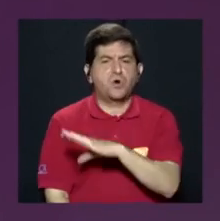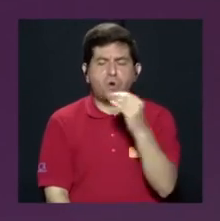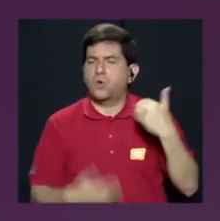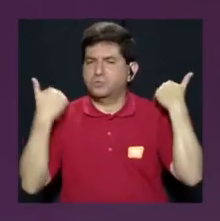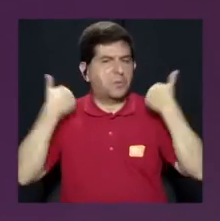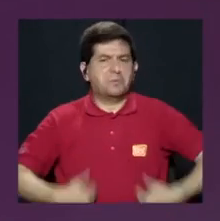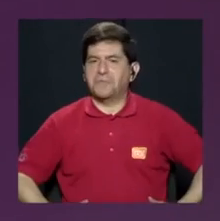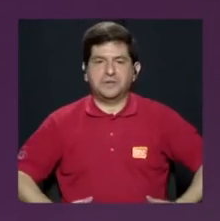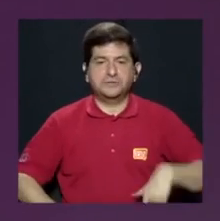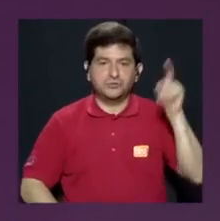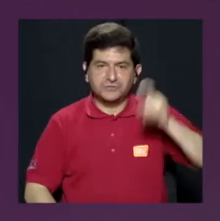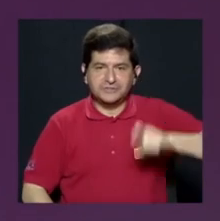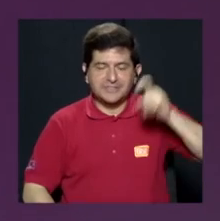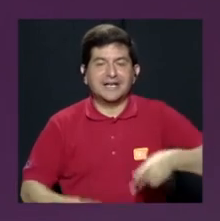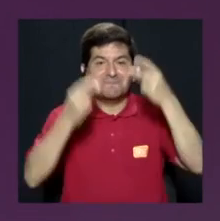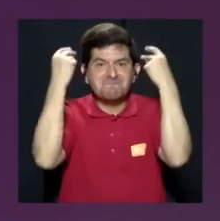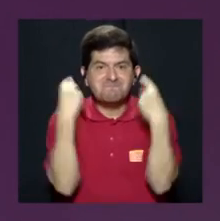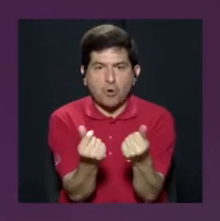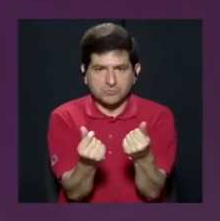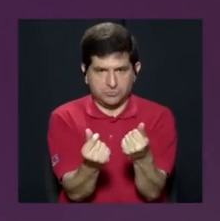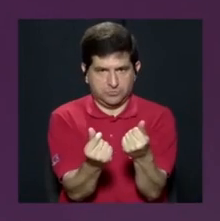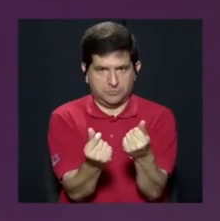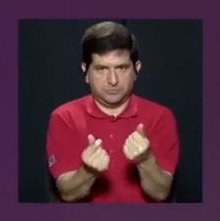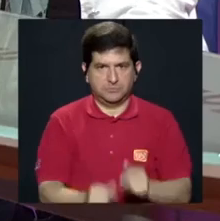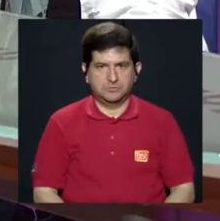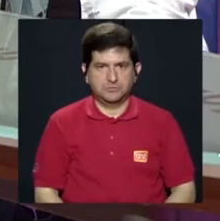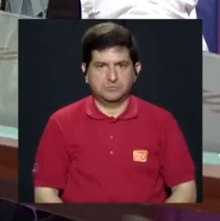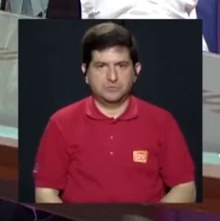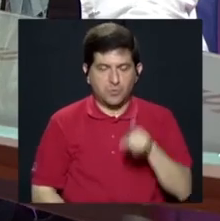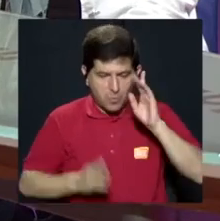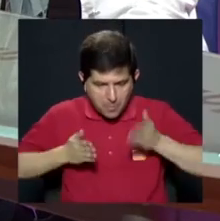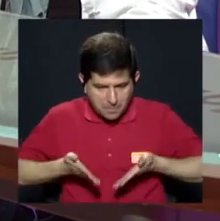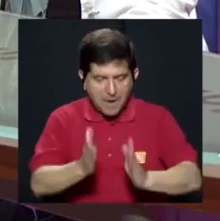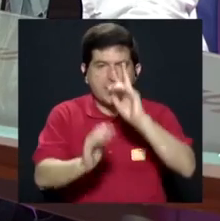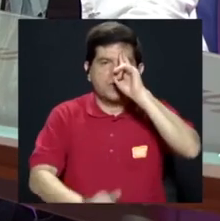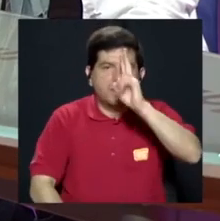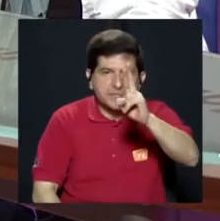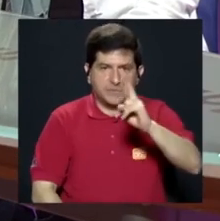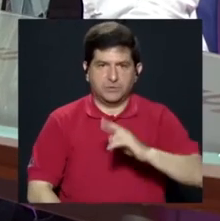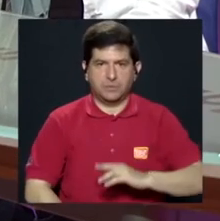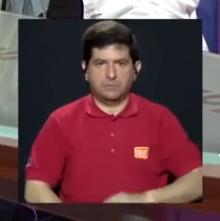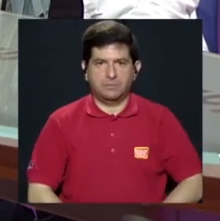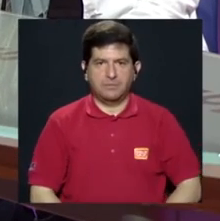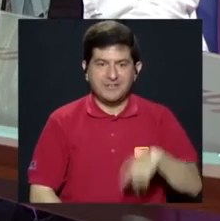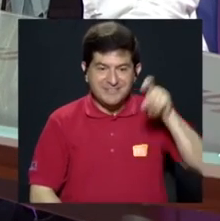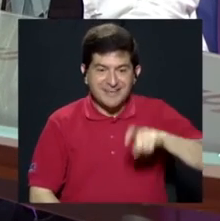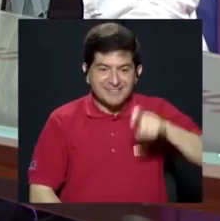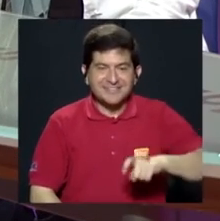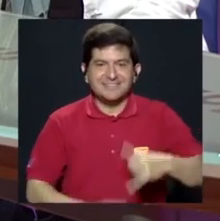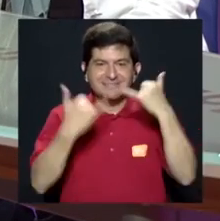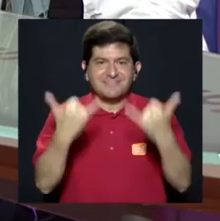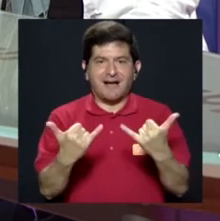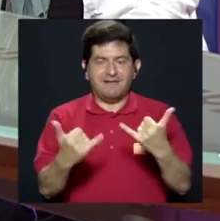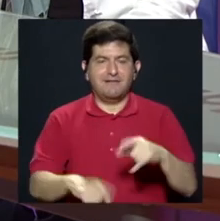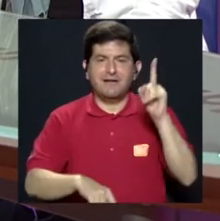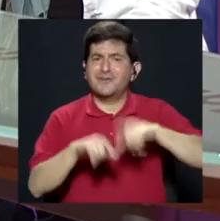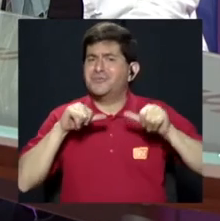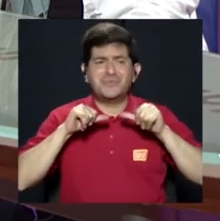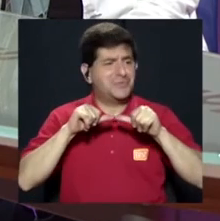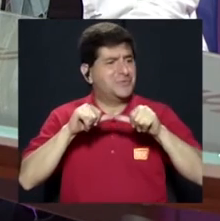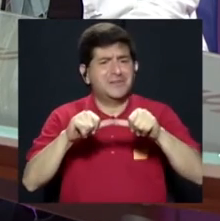humanidad. Necesitamos urgentemente un parto respetado. Lo necesitamos de antemano, no podemos